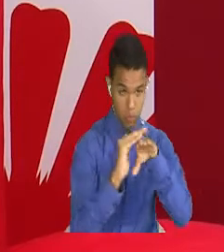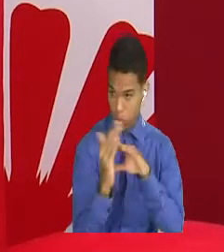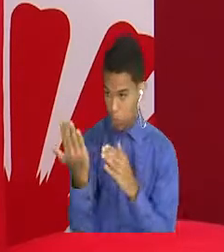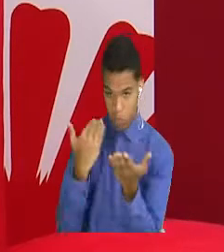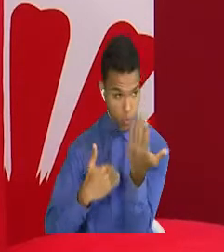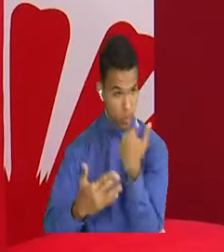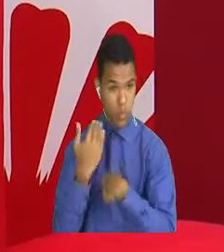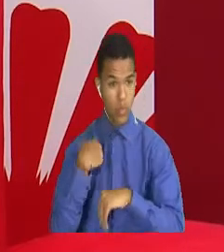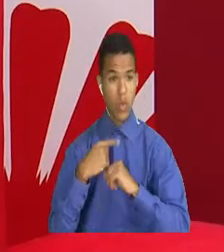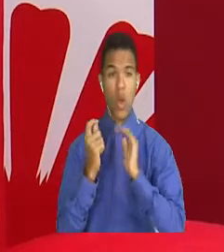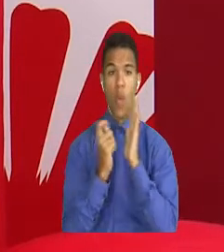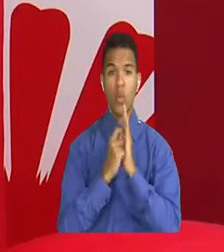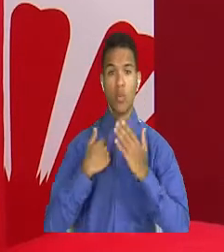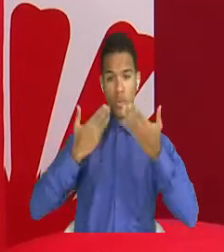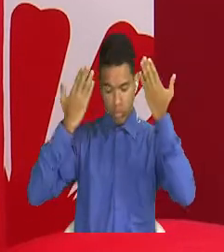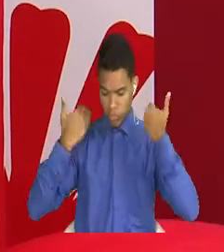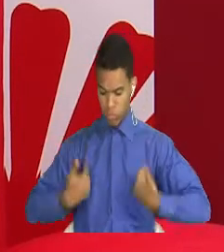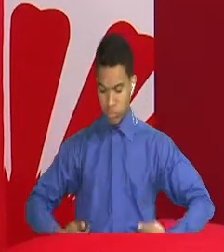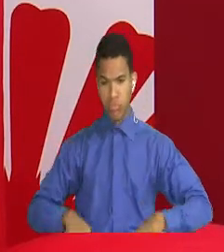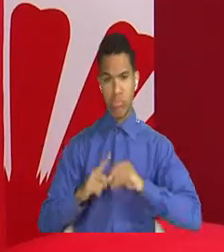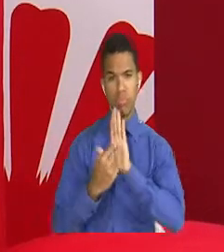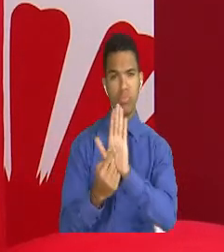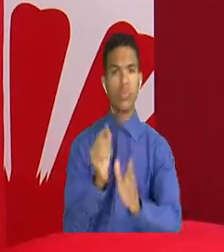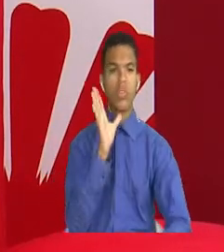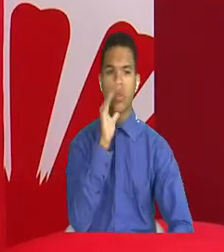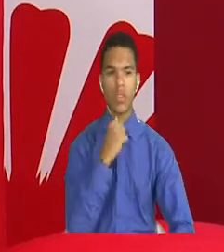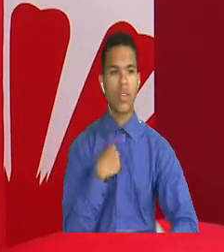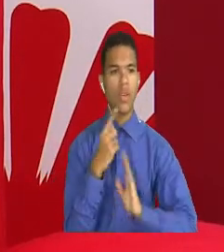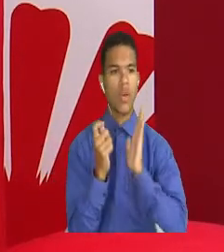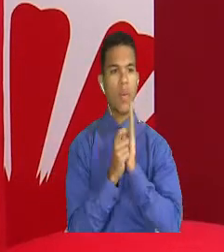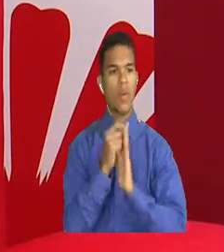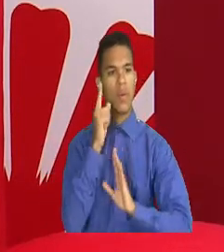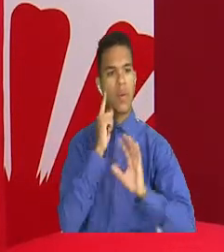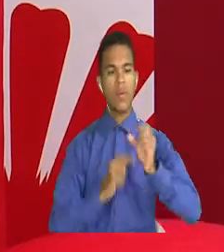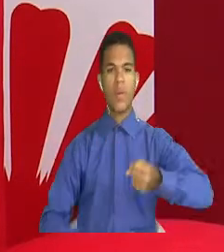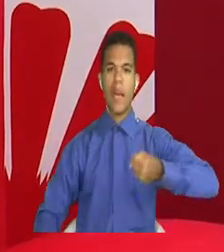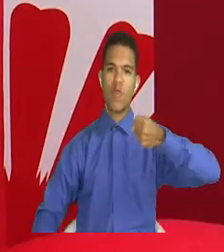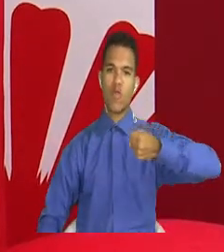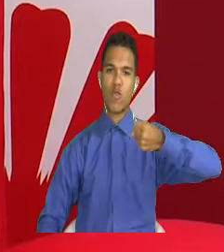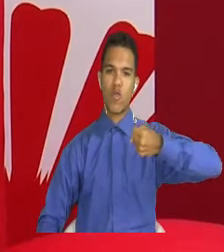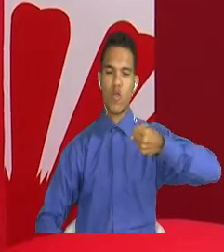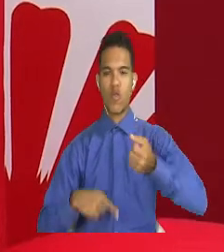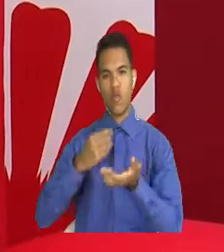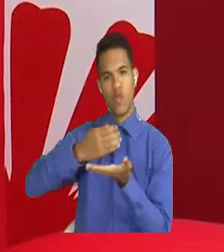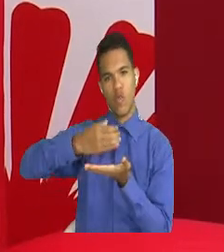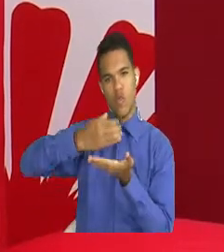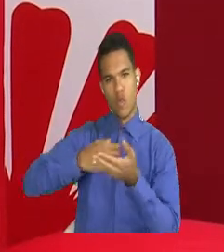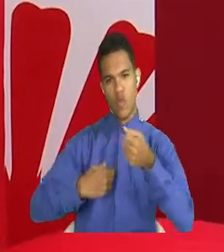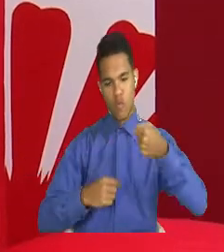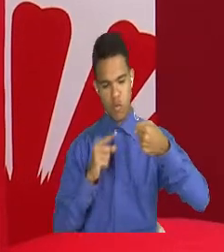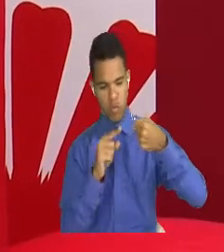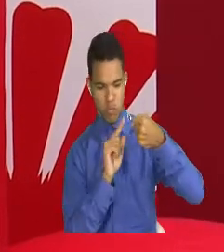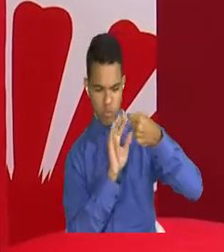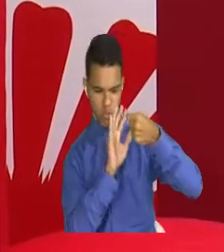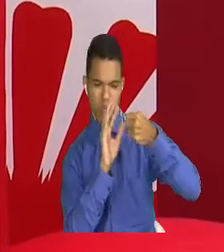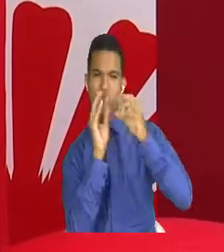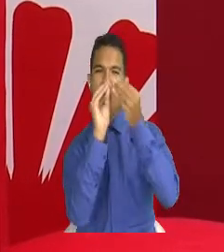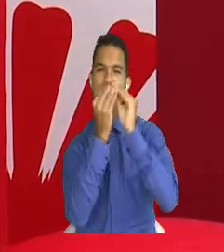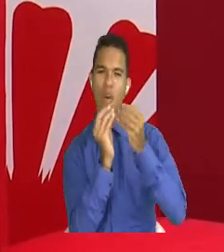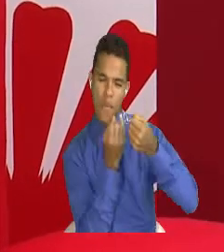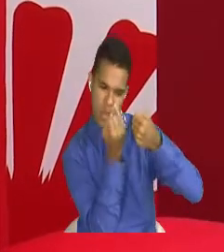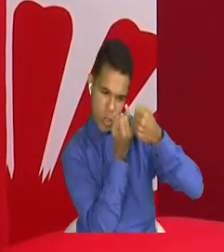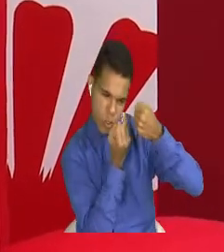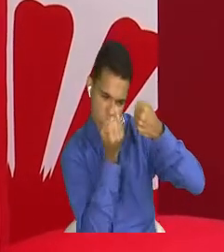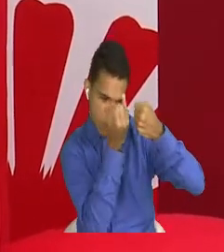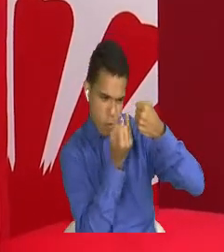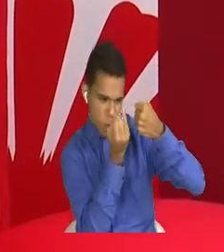nuestra imagen corporal, nunca les dijimos nada, y ellos miren este vaso que nos trajeron aquí a nuestro programa. Tienen